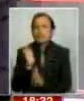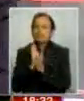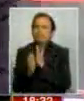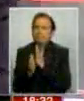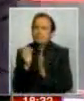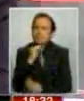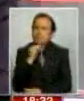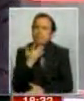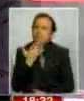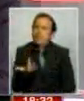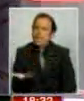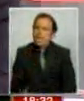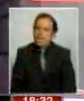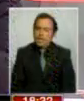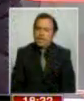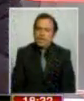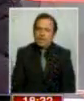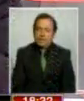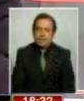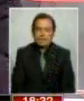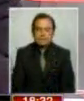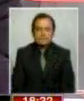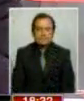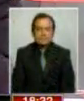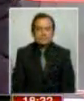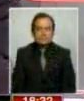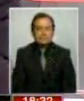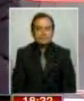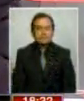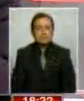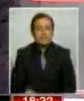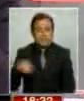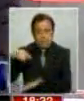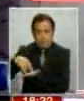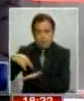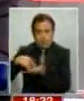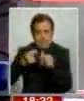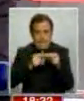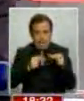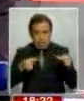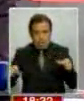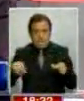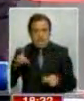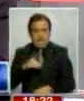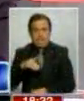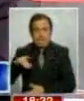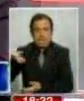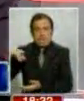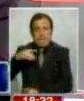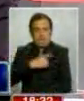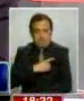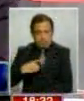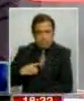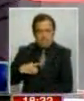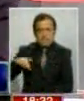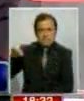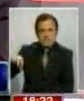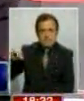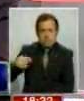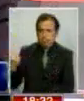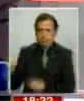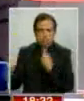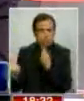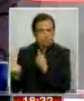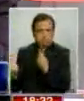ministro? A ver, mira, el Congreso Nacional, la Cámara de Diputados y el Senado son absolutamente autónomos